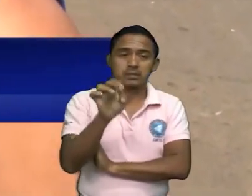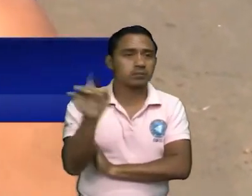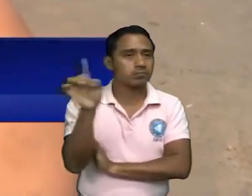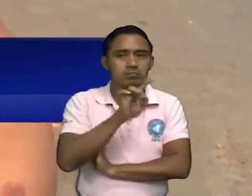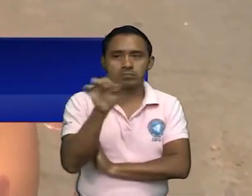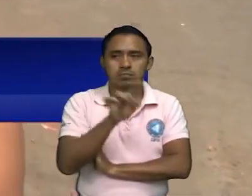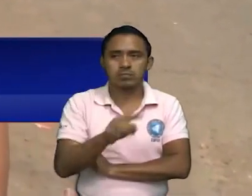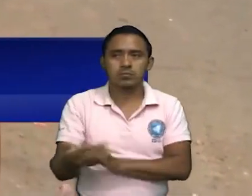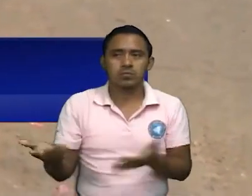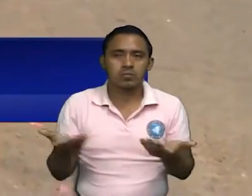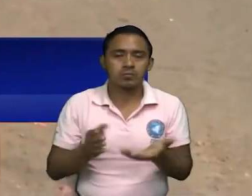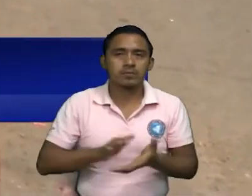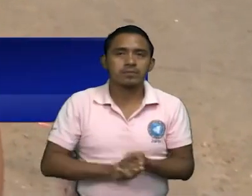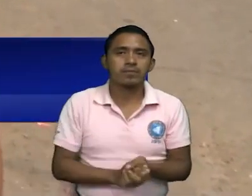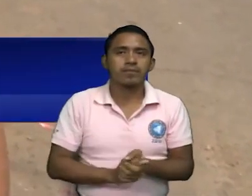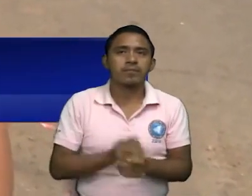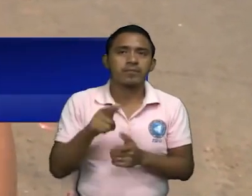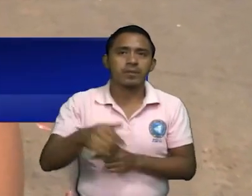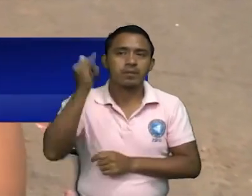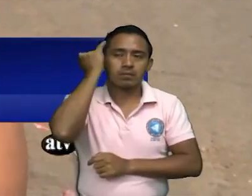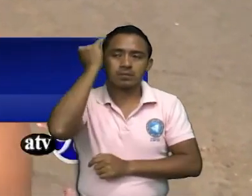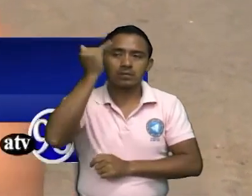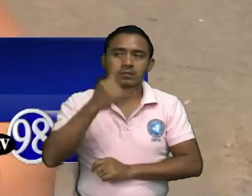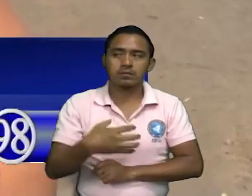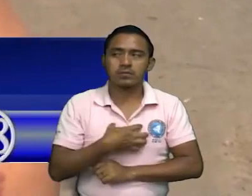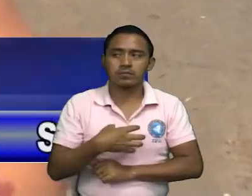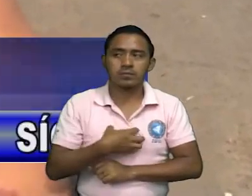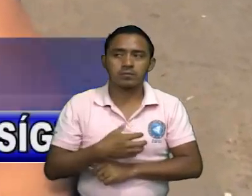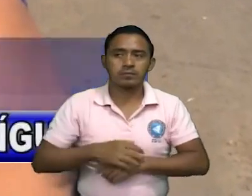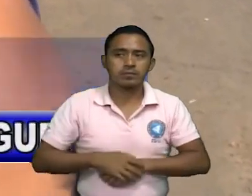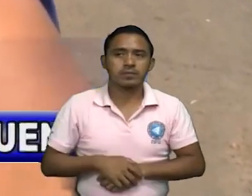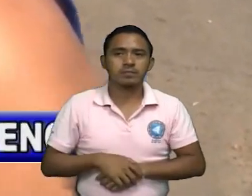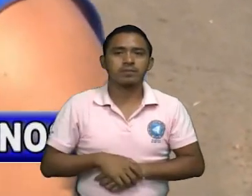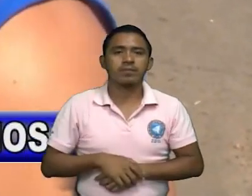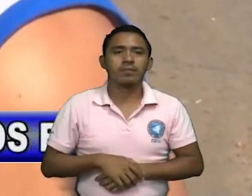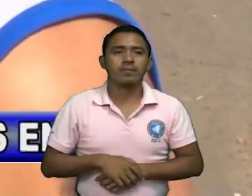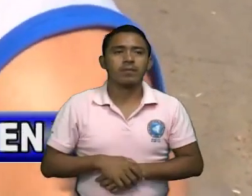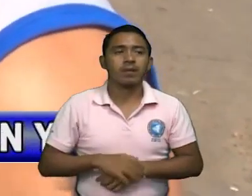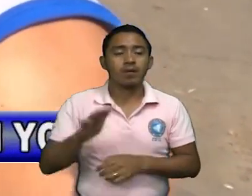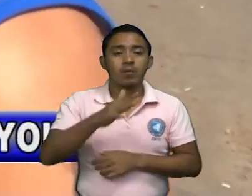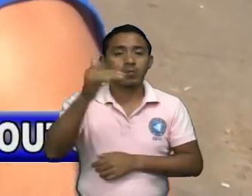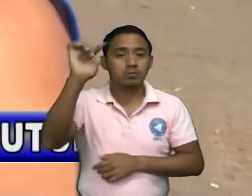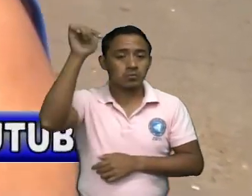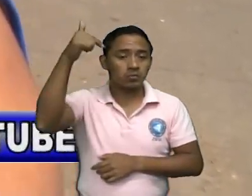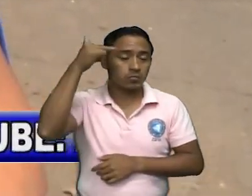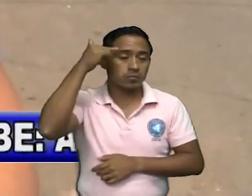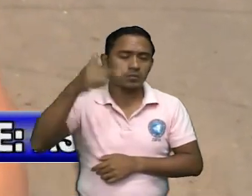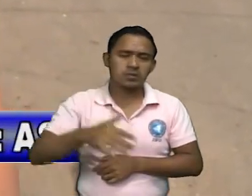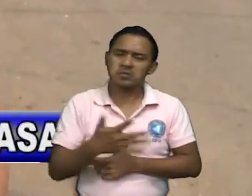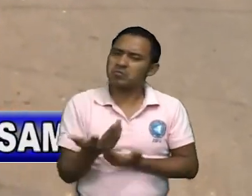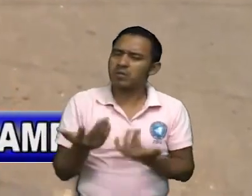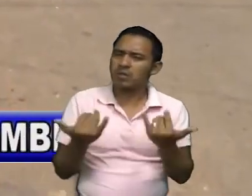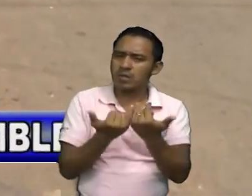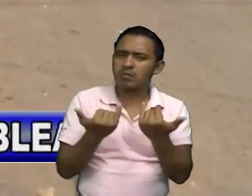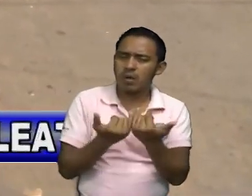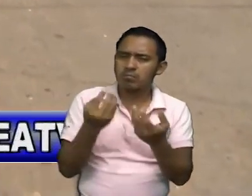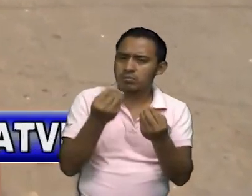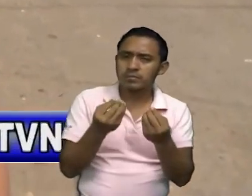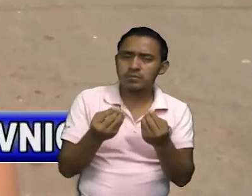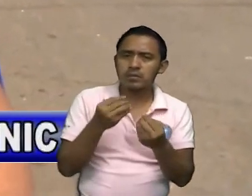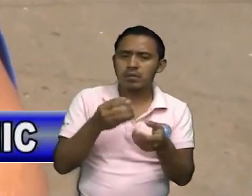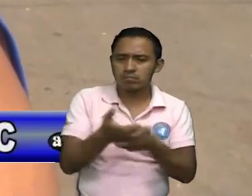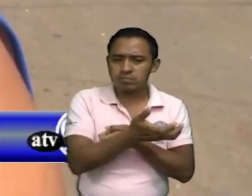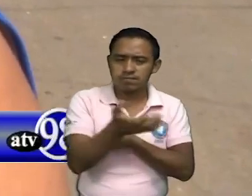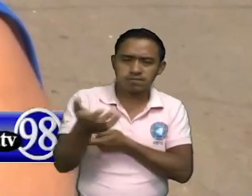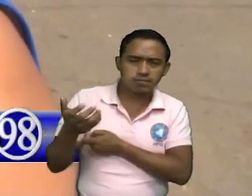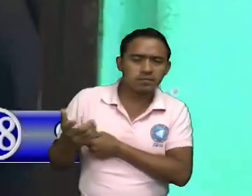vemos muy bien toda esta iniciativa que tiene el buen gobierno. En comparación a gobiernos anteriores, antes no era frecuente la